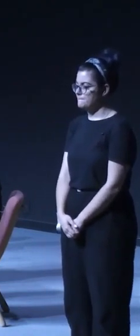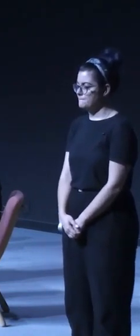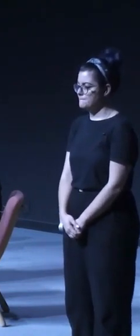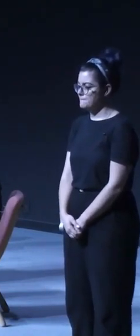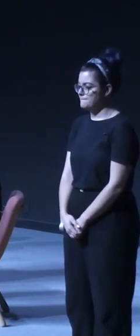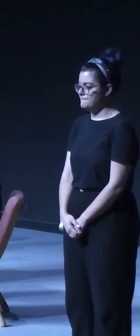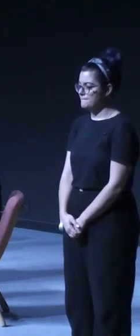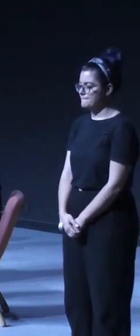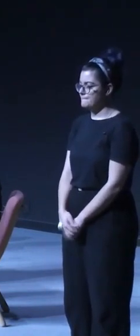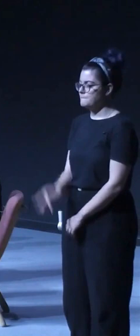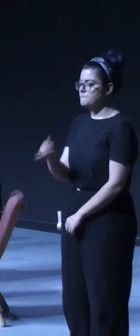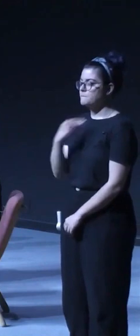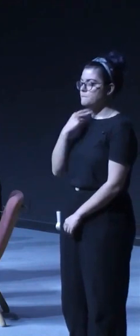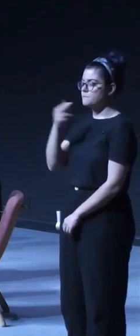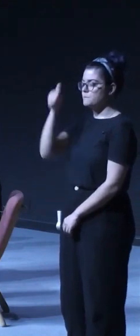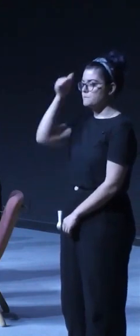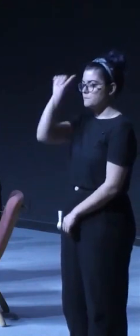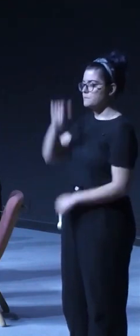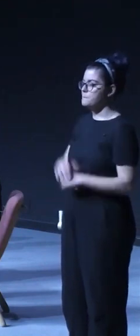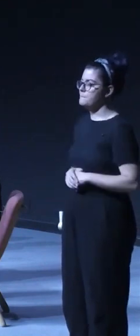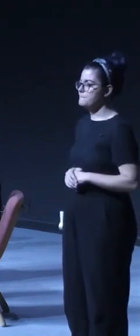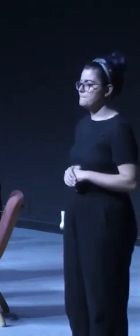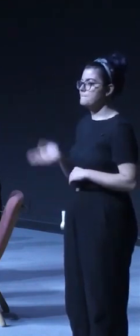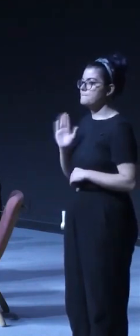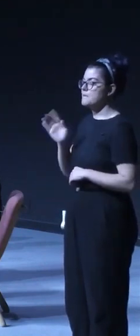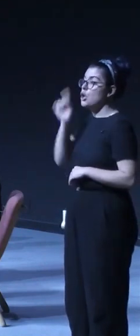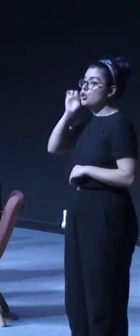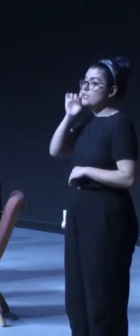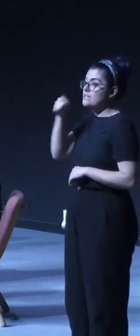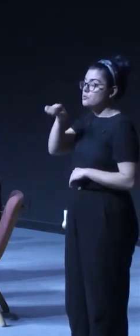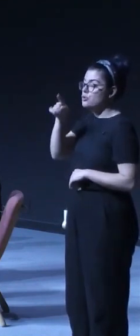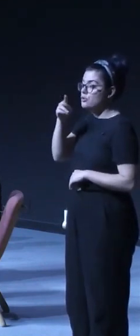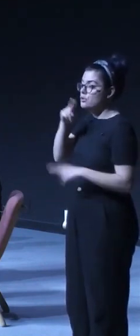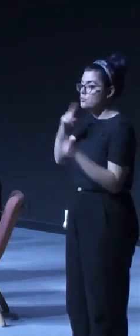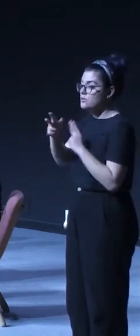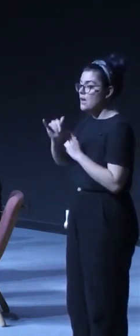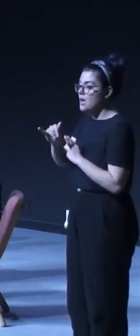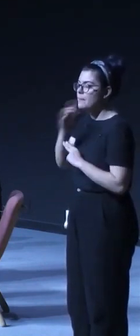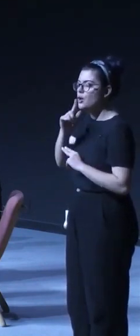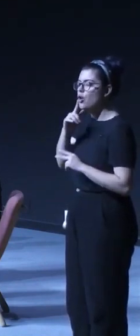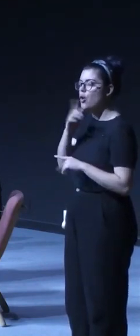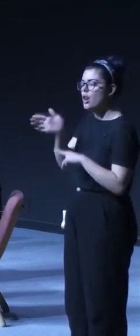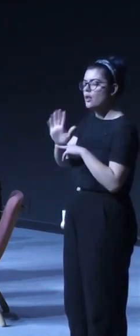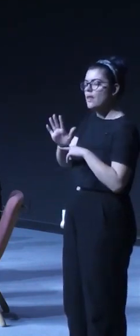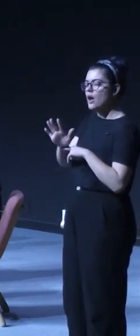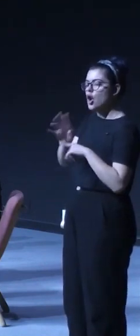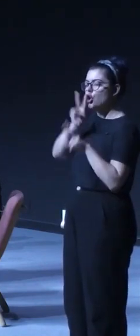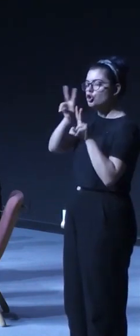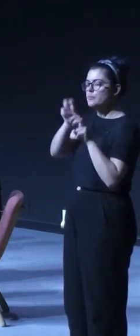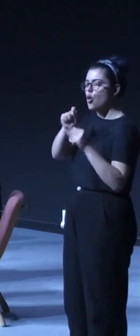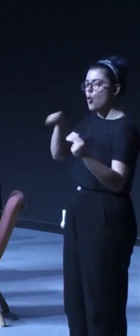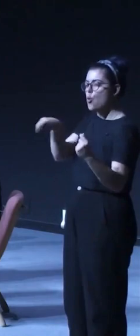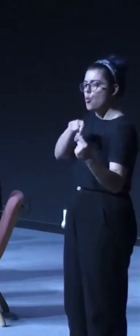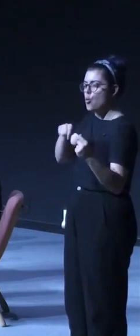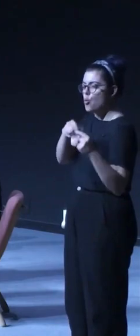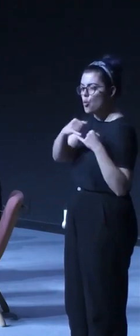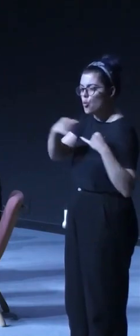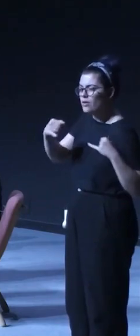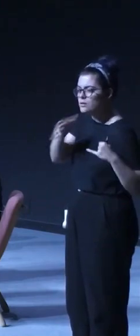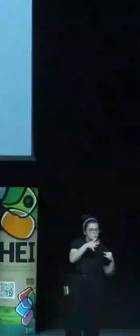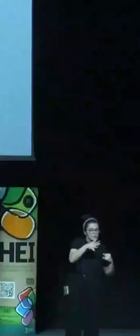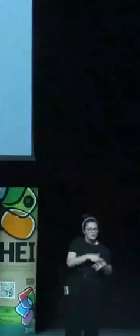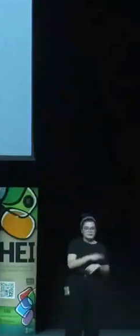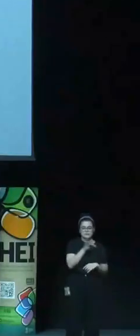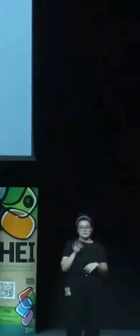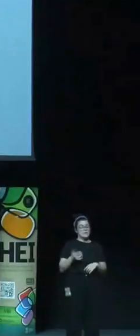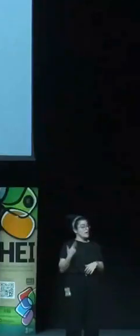Hola, buenas. Que no sé si tenéis la respuesta, pero ¿por qué se titula Cuerdas el cortometraje? Eso es una decisión